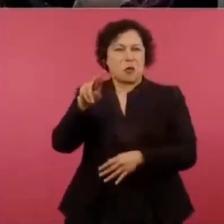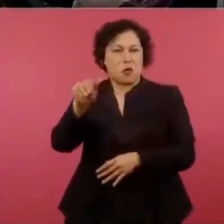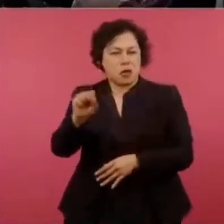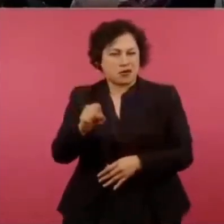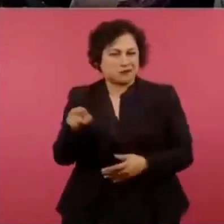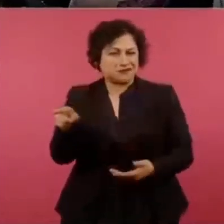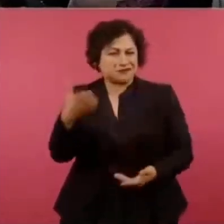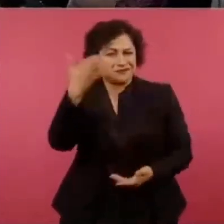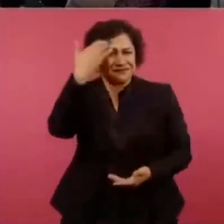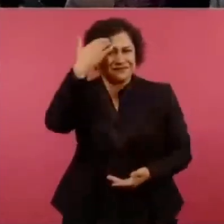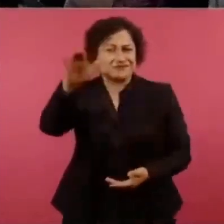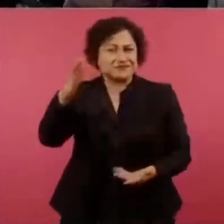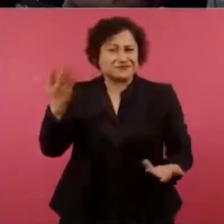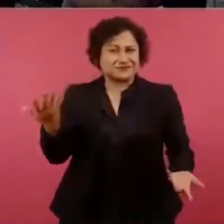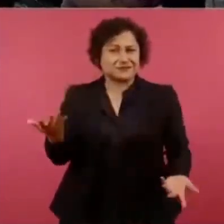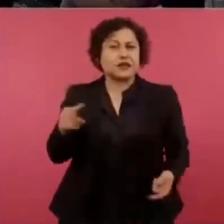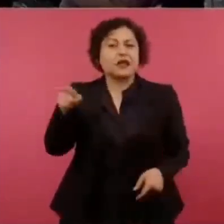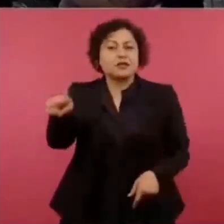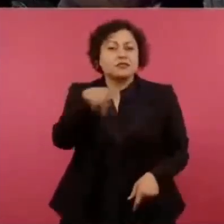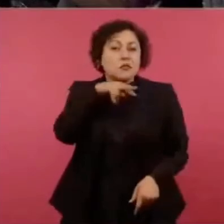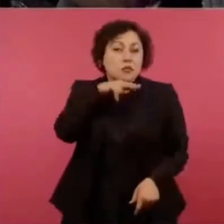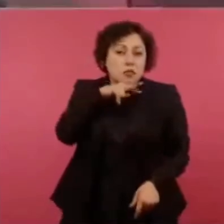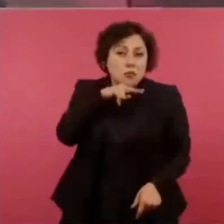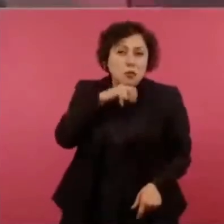si tengo al Poder Judicial